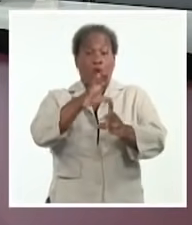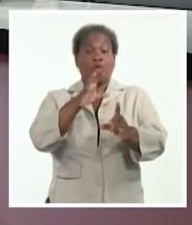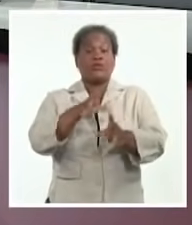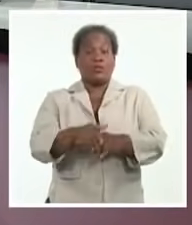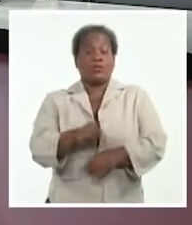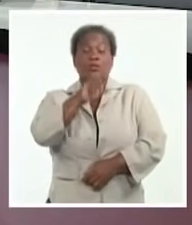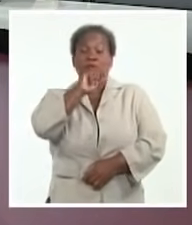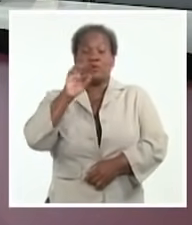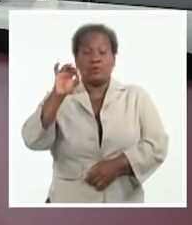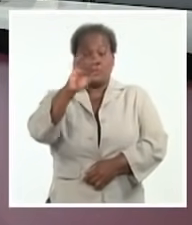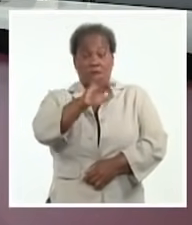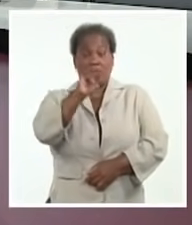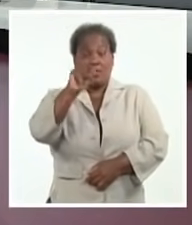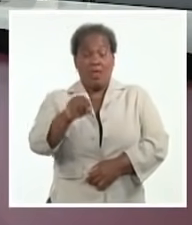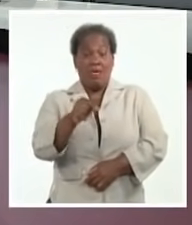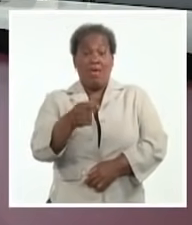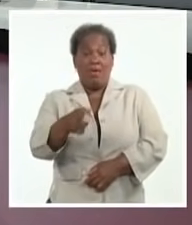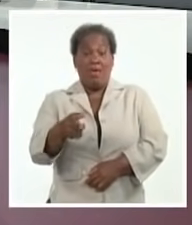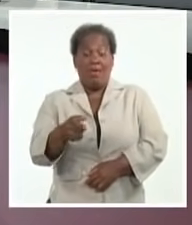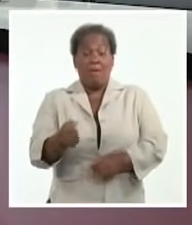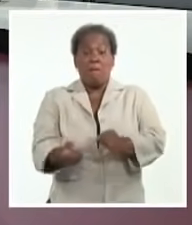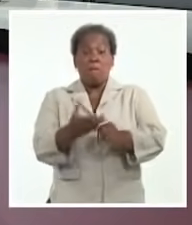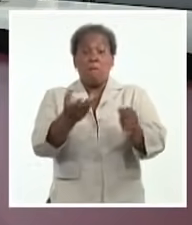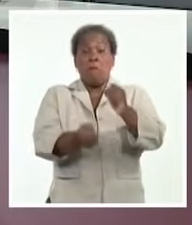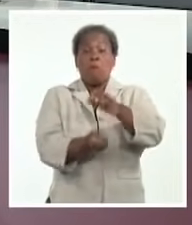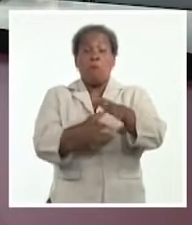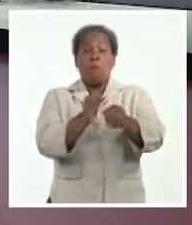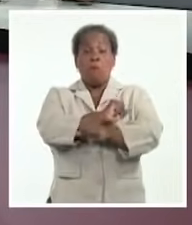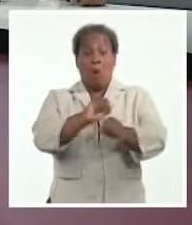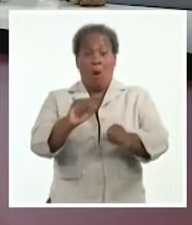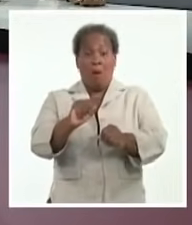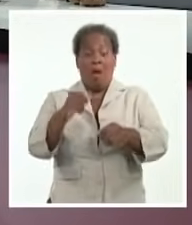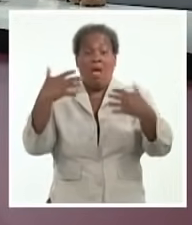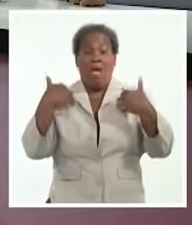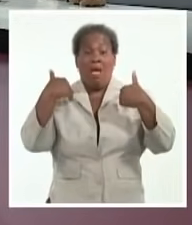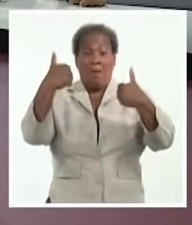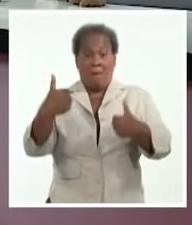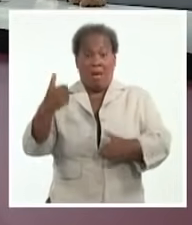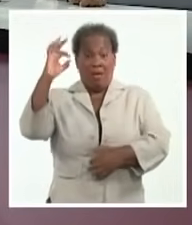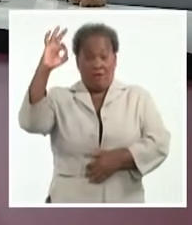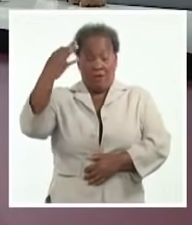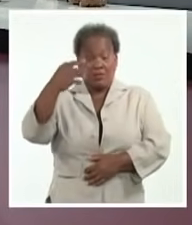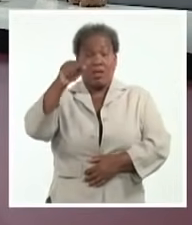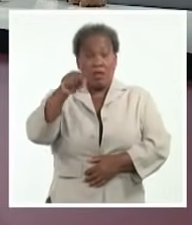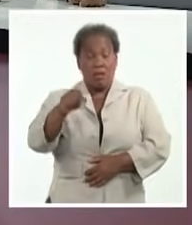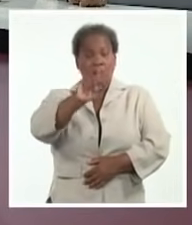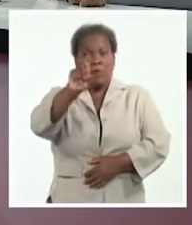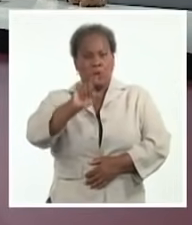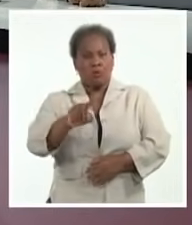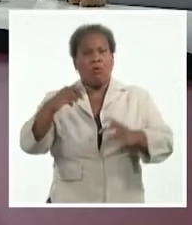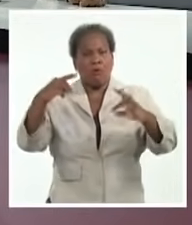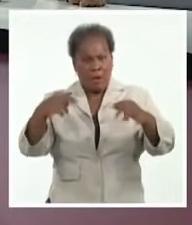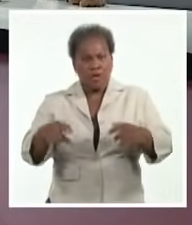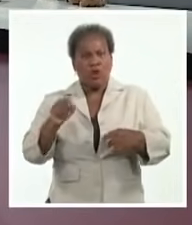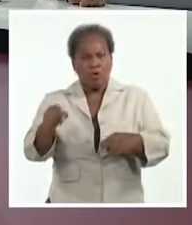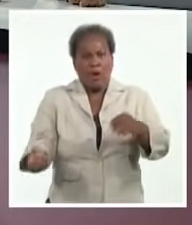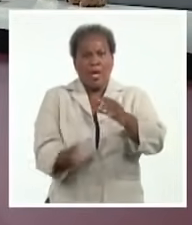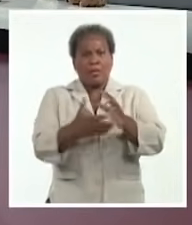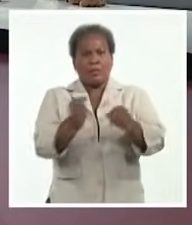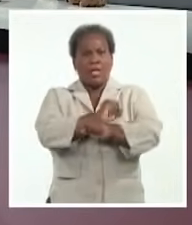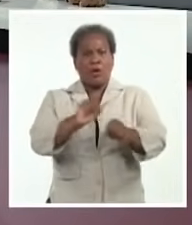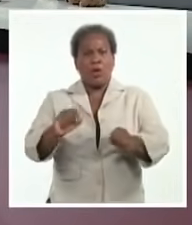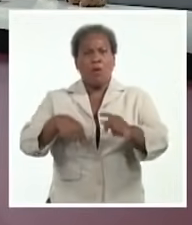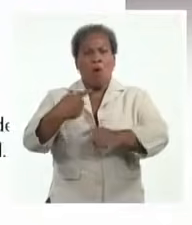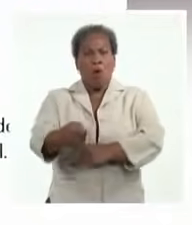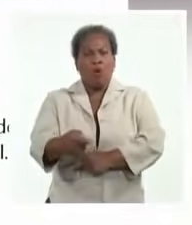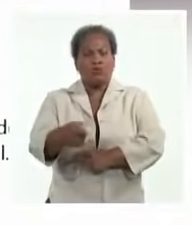el reciente atentado contra la embajada cubana en Francia y preguntó si regresó el terrorismo contra las sedes diplomáticas de la mayor de las